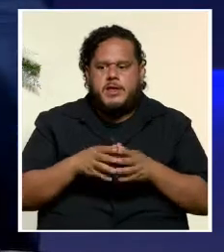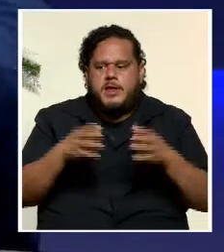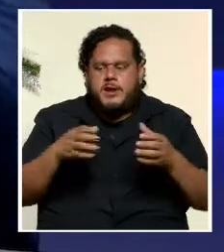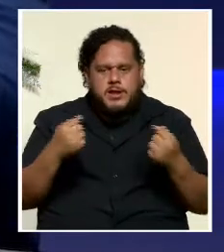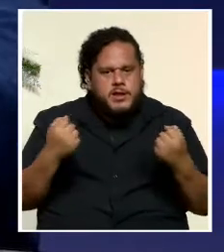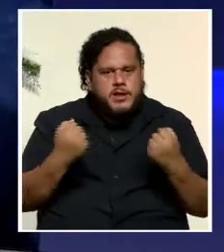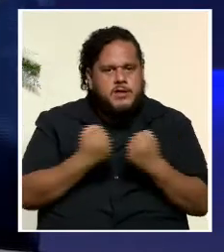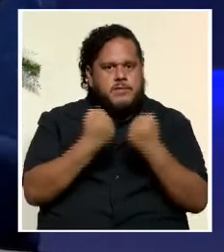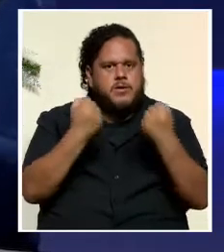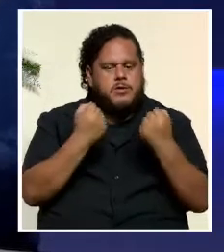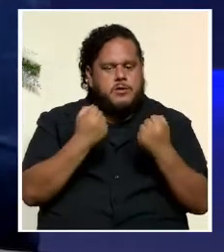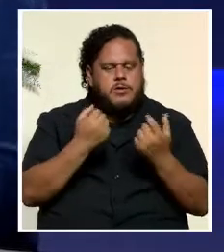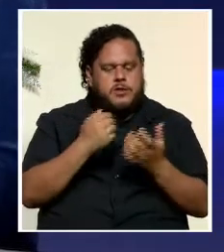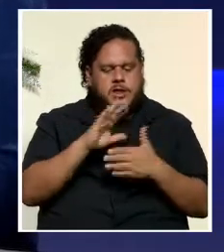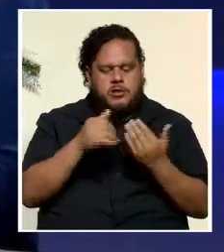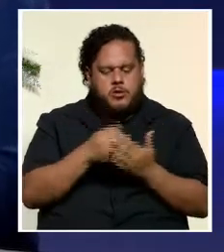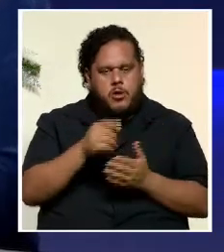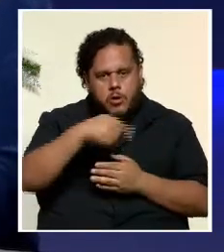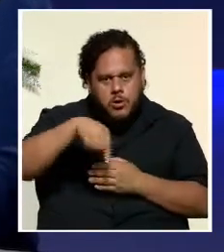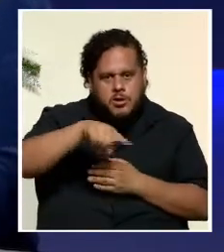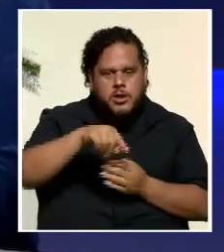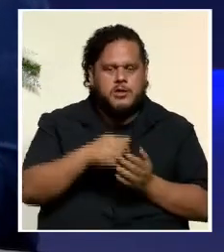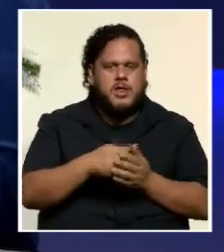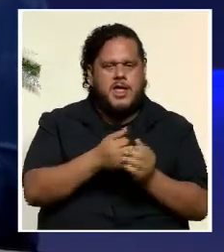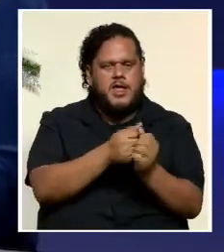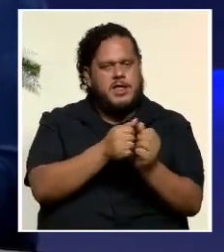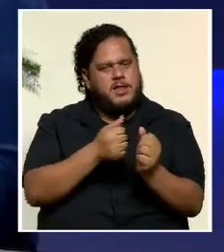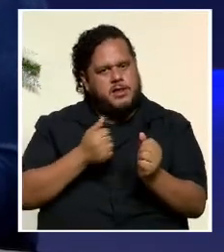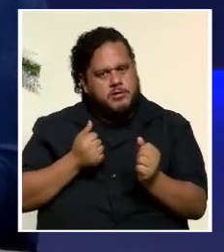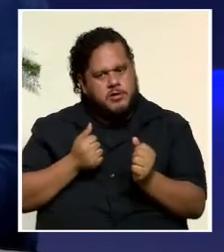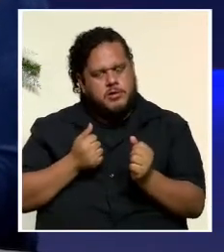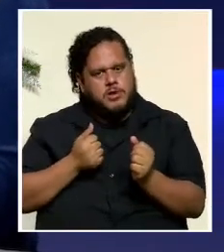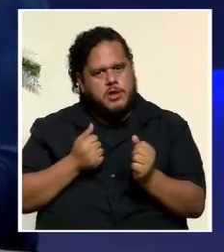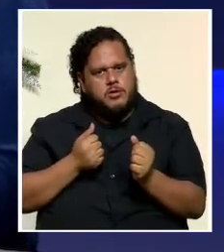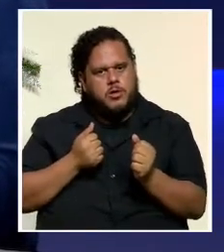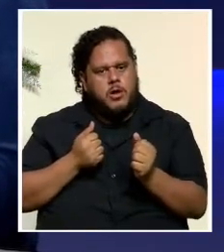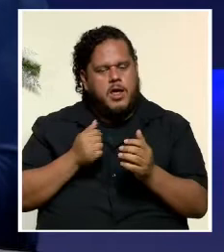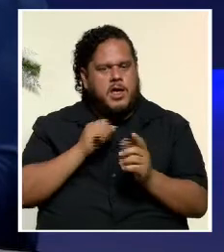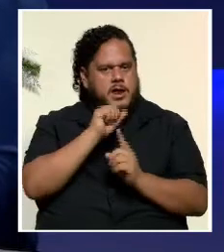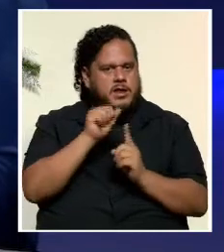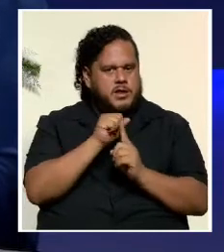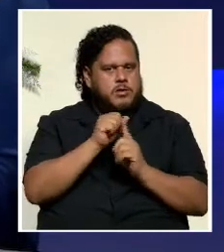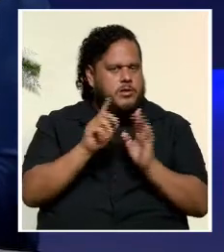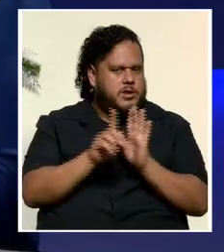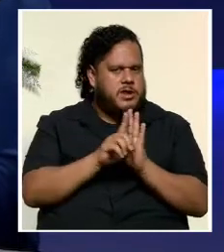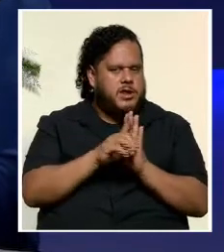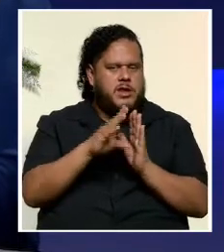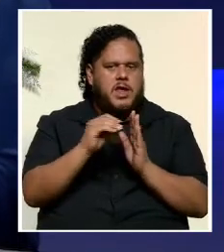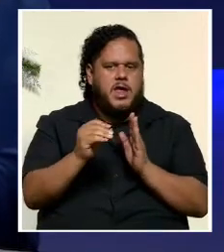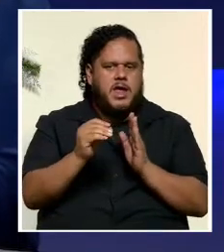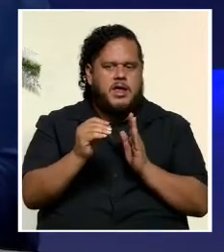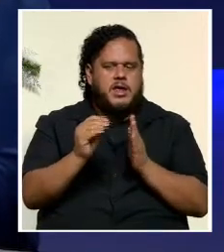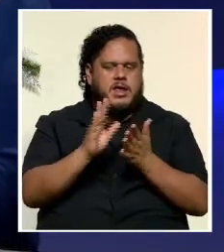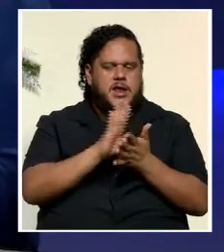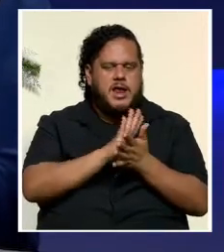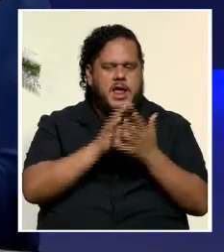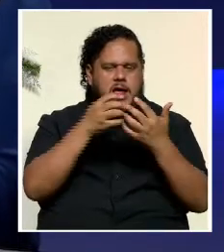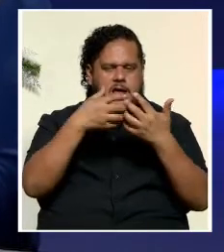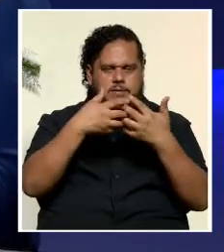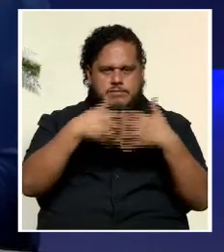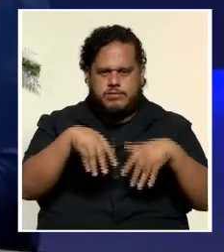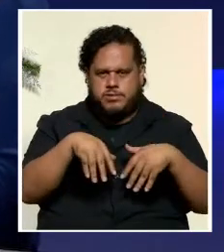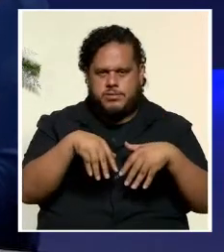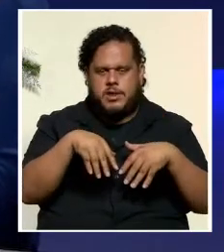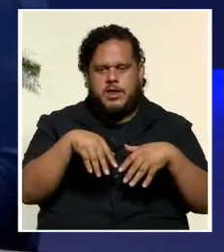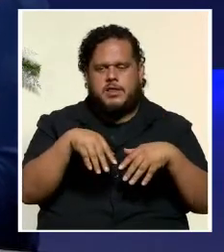esta sombrilla es el retroceso en los estados de derecho y la erosión democrática, porque todo